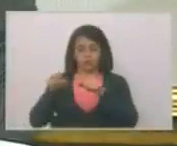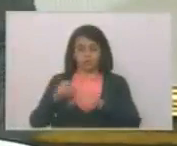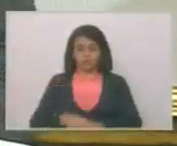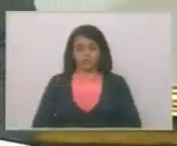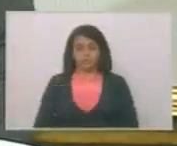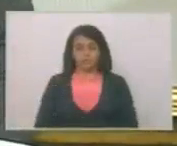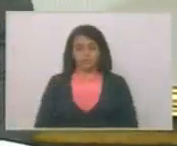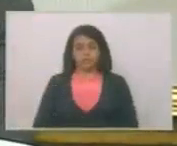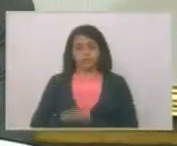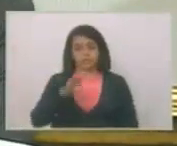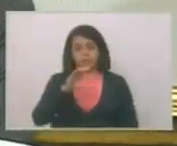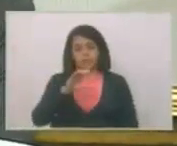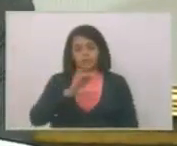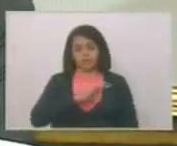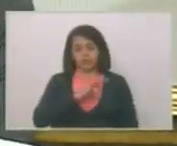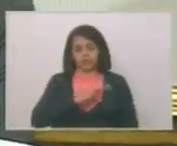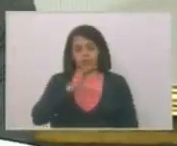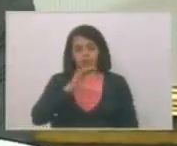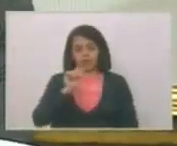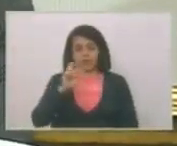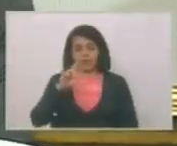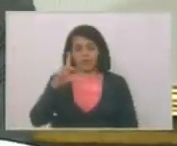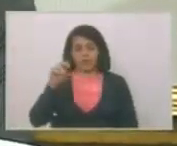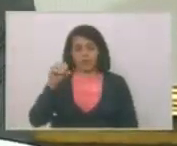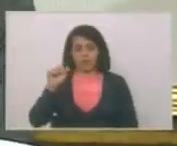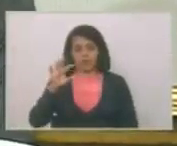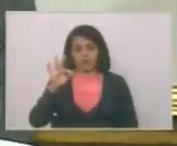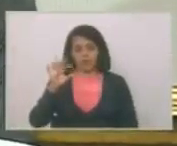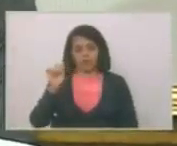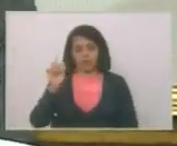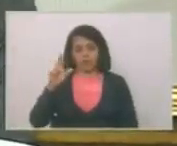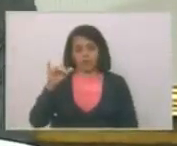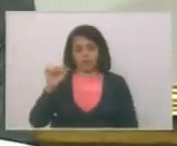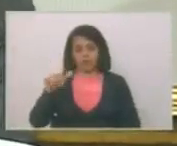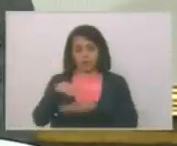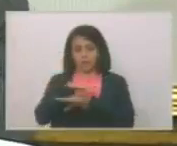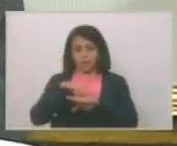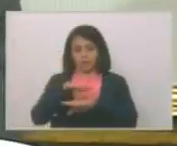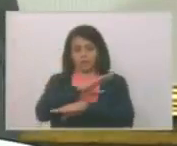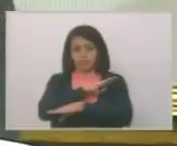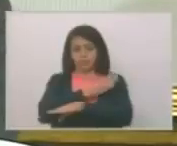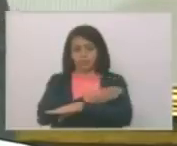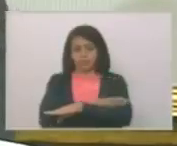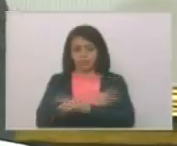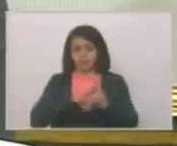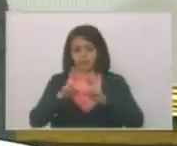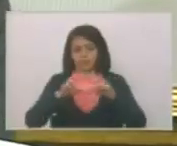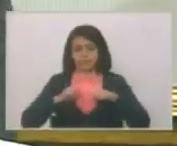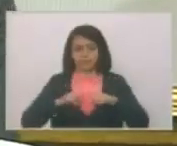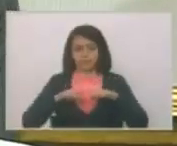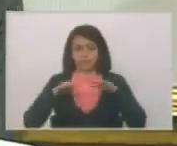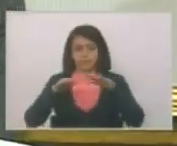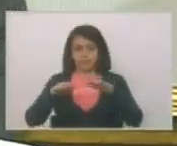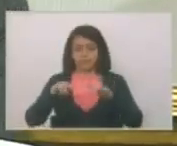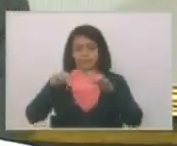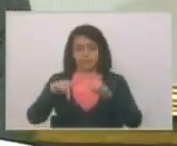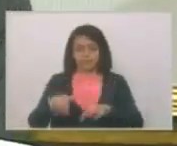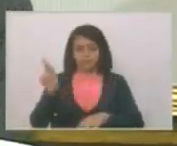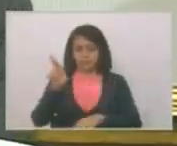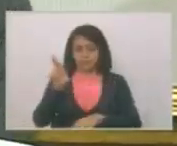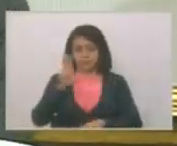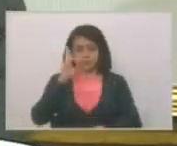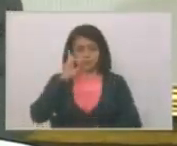condecoración a el ciudadano Carlos Faría Tortosa, ministro del Poder Popular para las Relaciones Exteriores de la